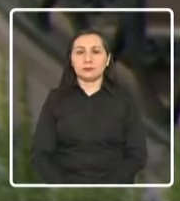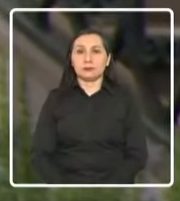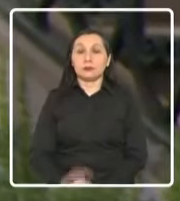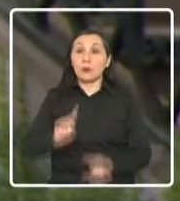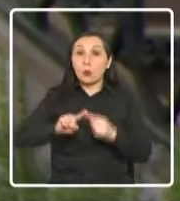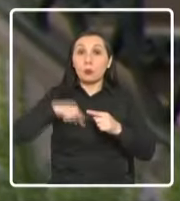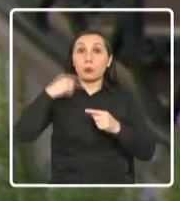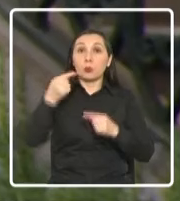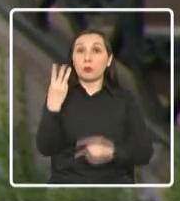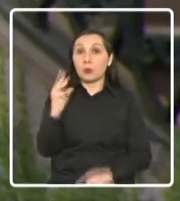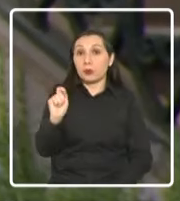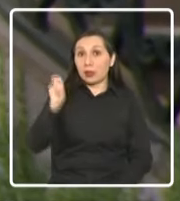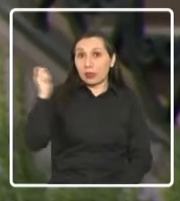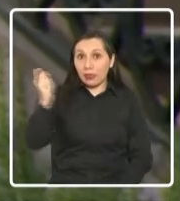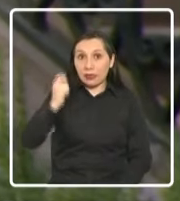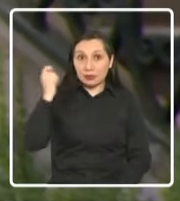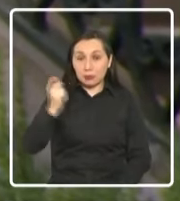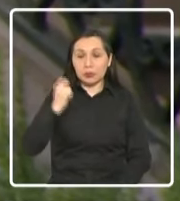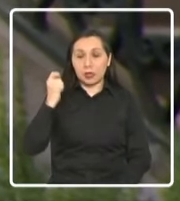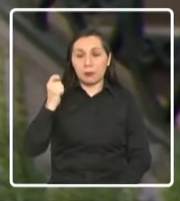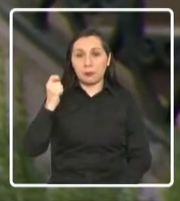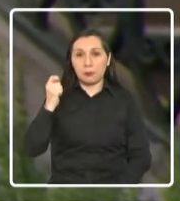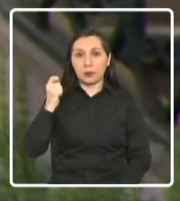El próximo 30 de septiembre,